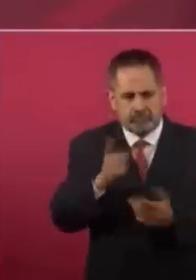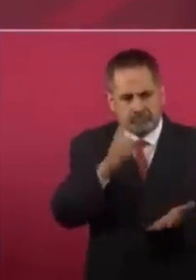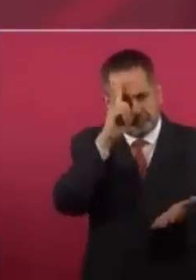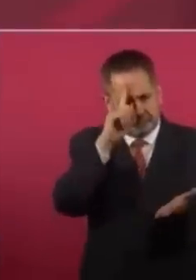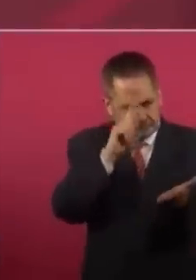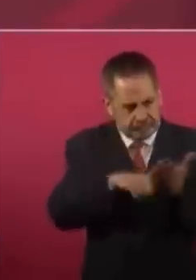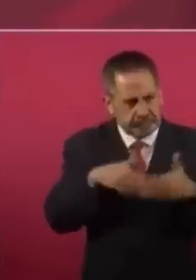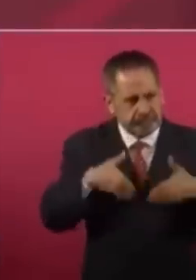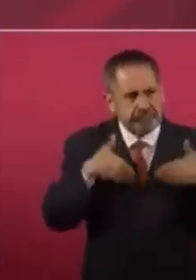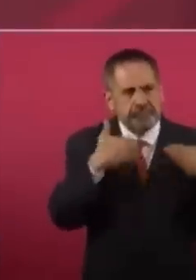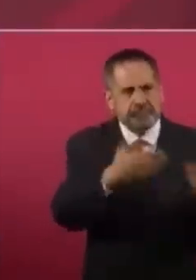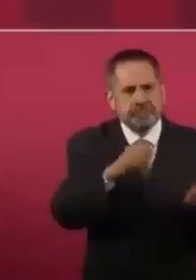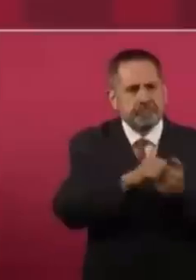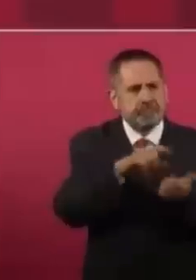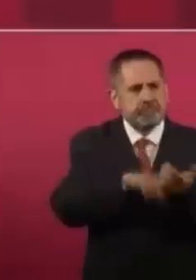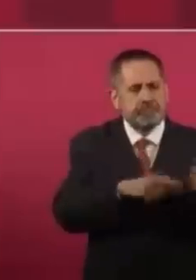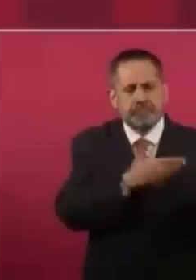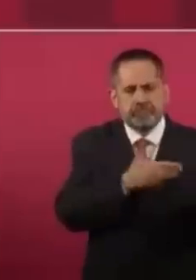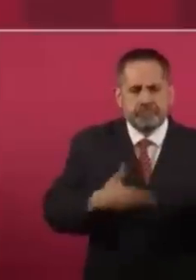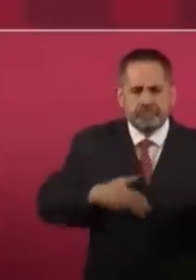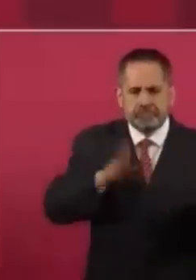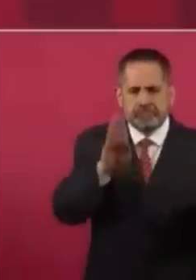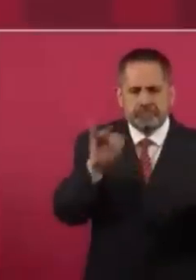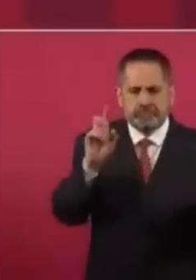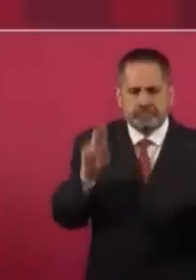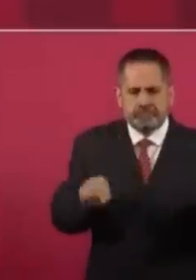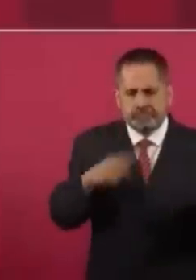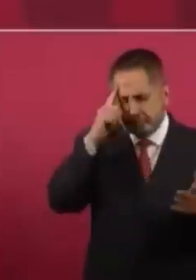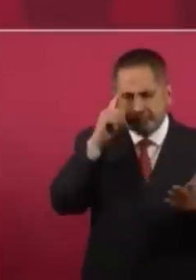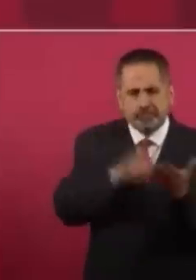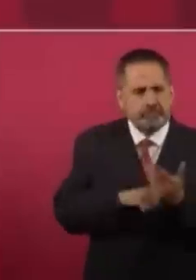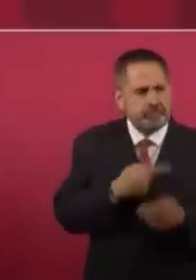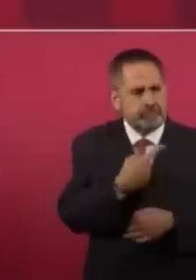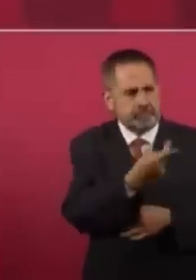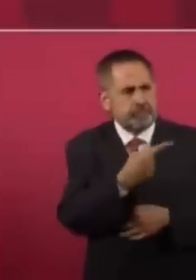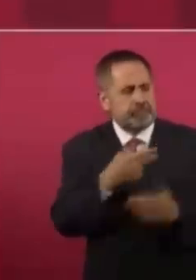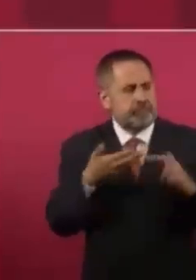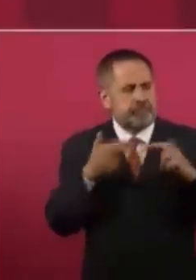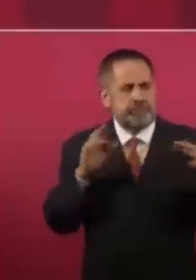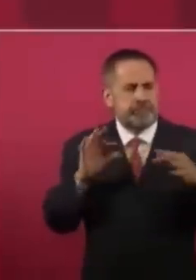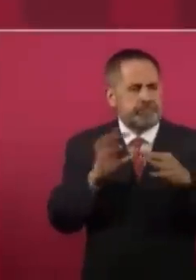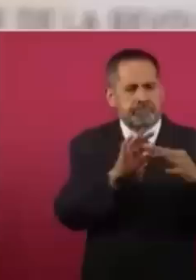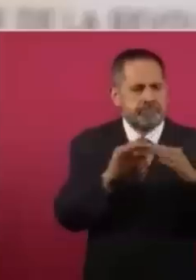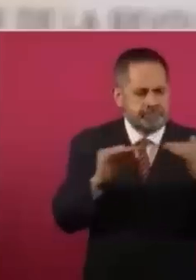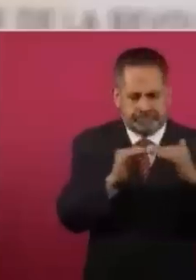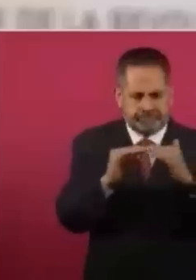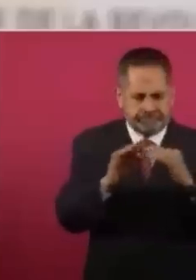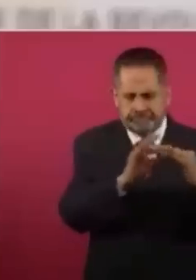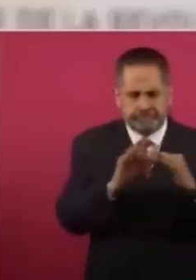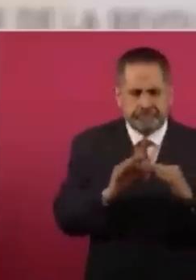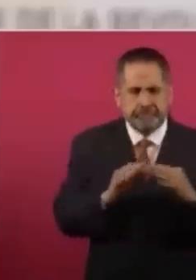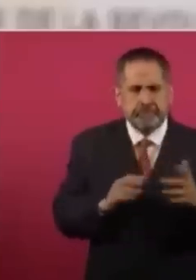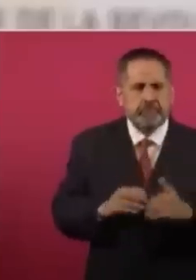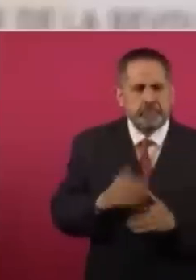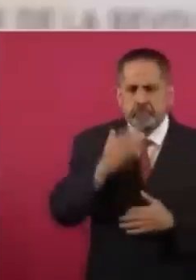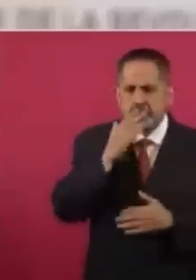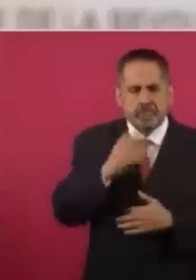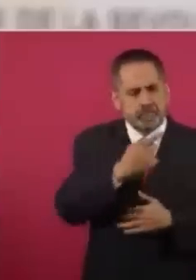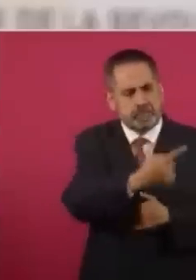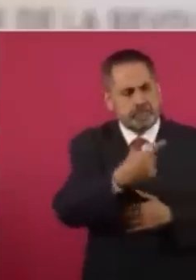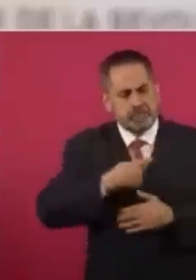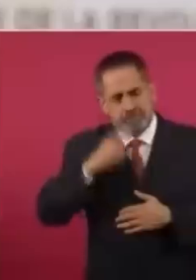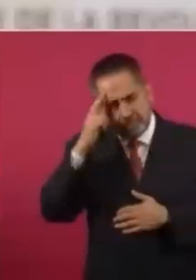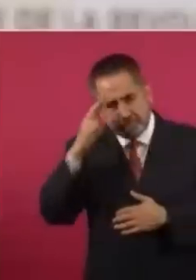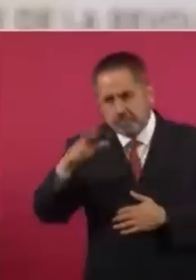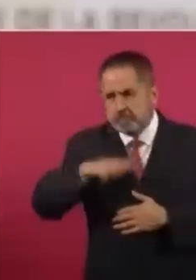en varias ocasiones el presidente Biden, de que nuestra relación se va a dar con